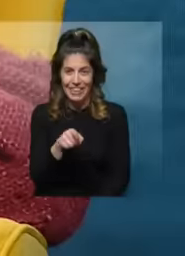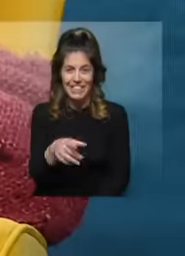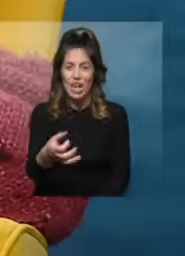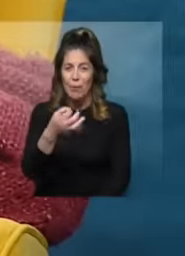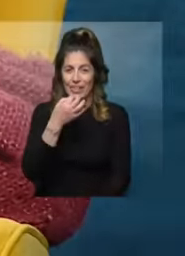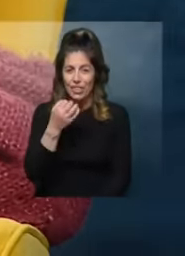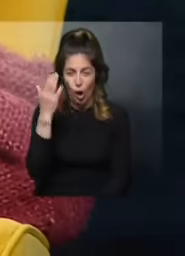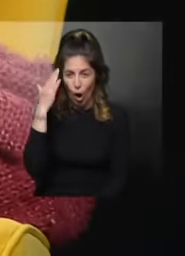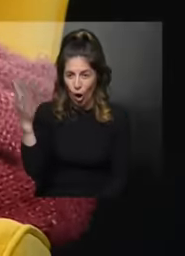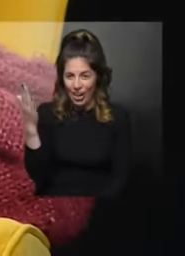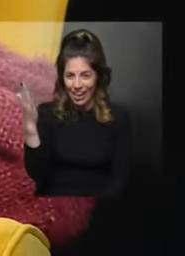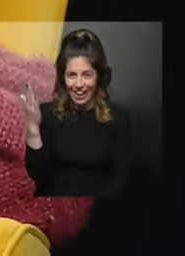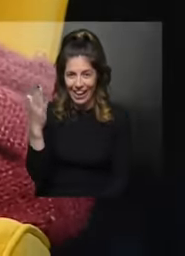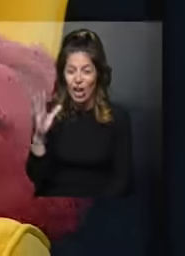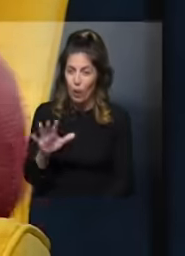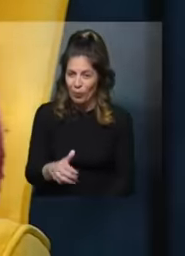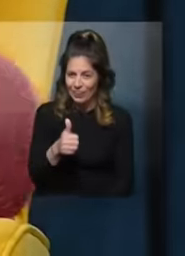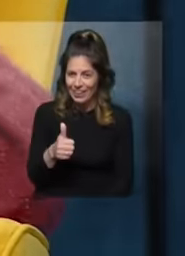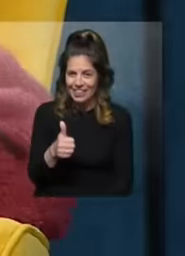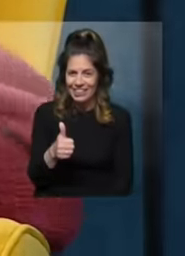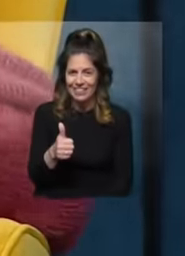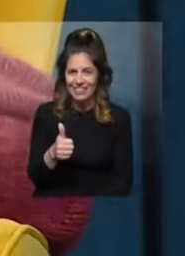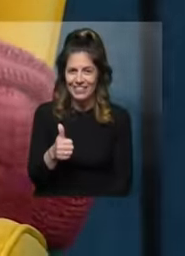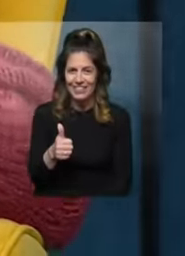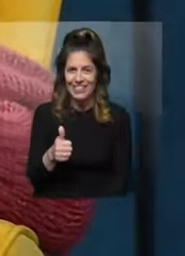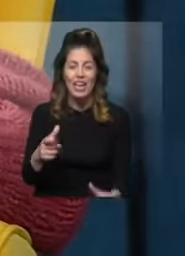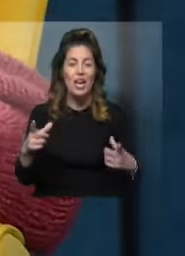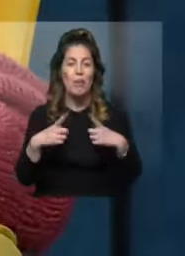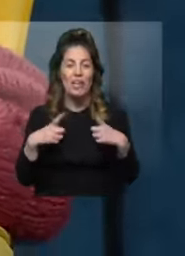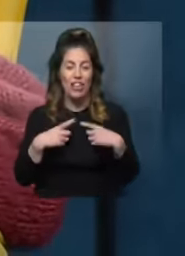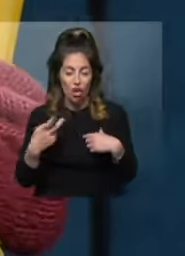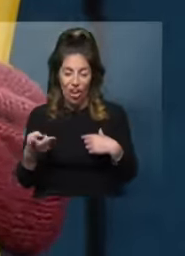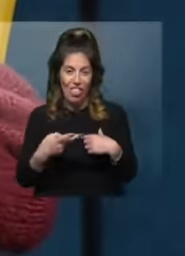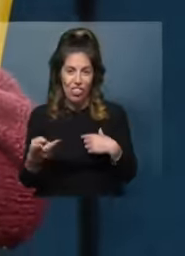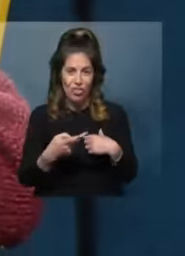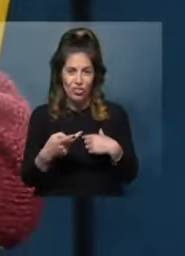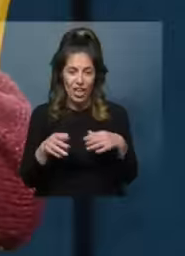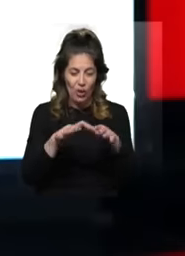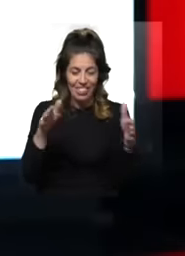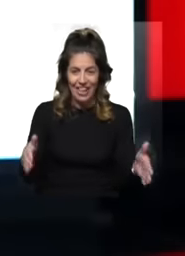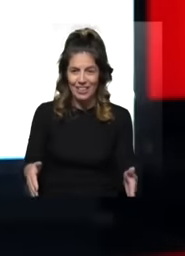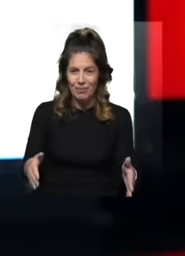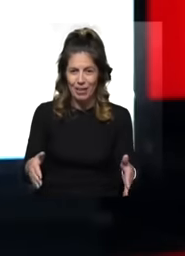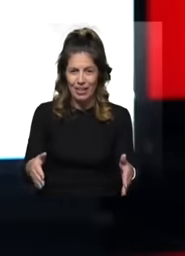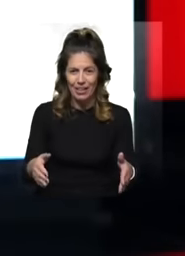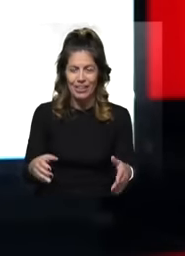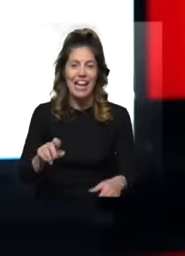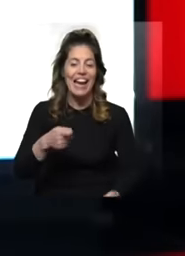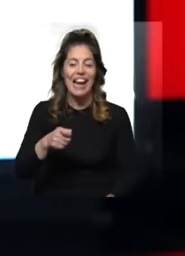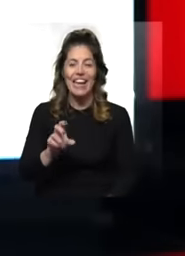dijo, hola, ¿cómo estás? Y no sé qué, esperando las dos en una tarima en el Canal